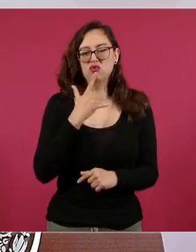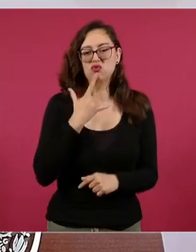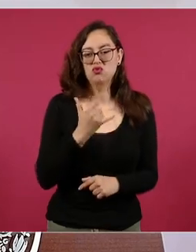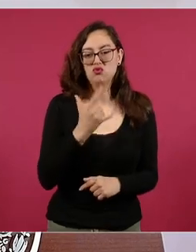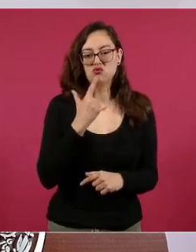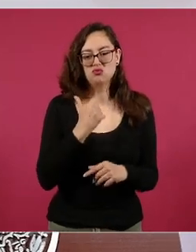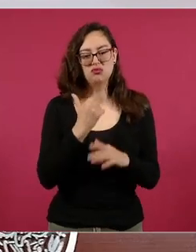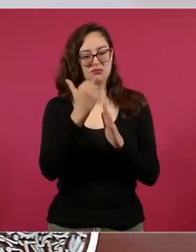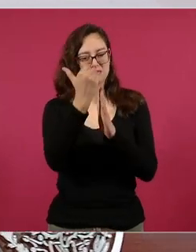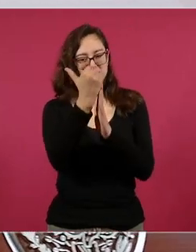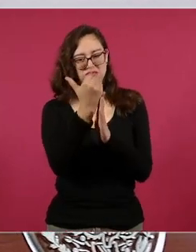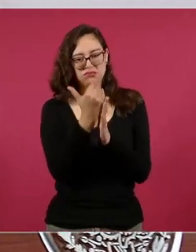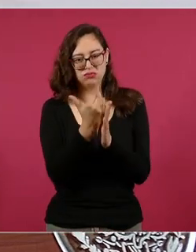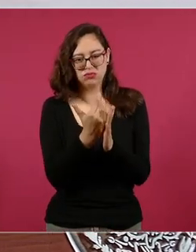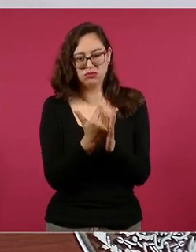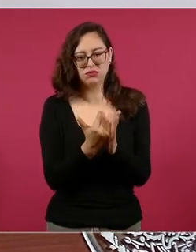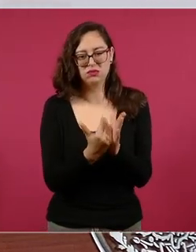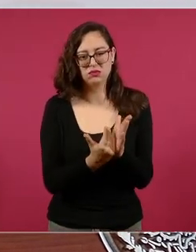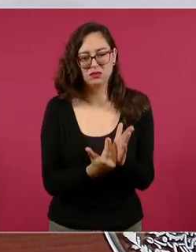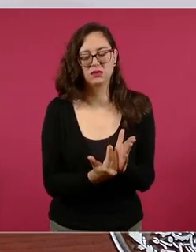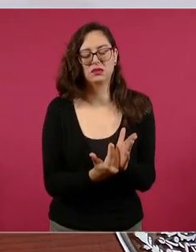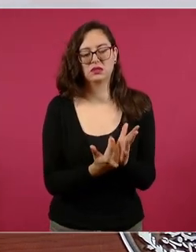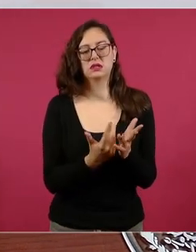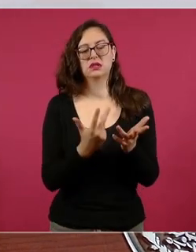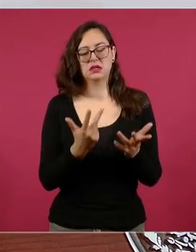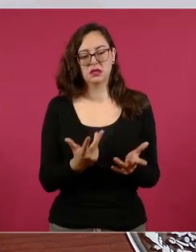la incidencia delictiva y los homicidios,